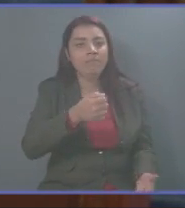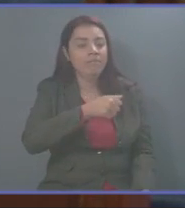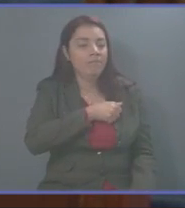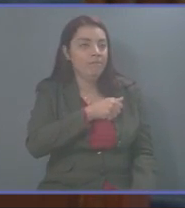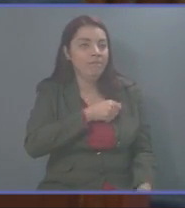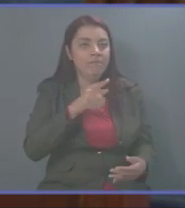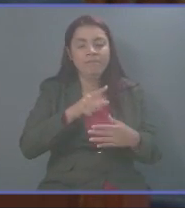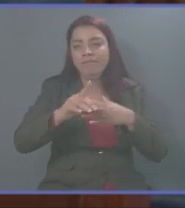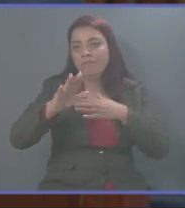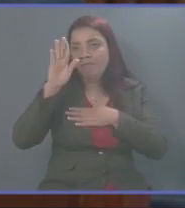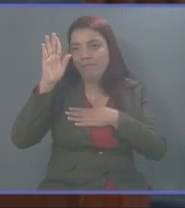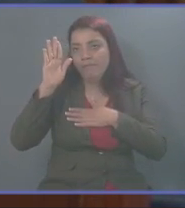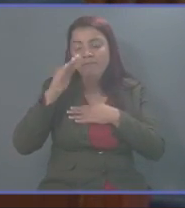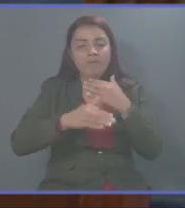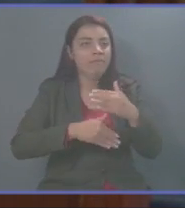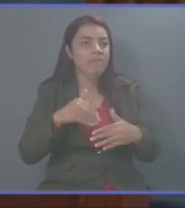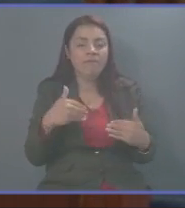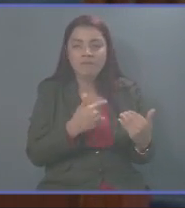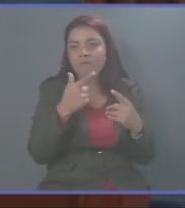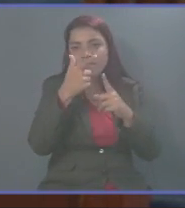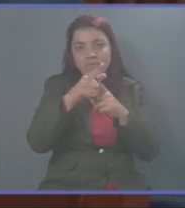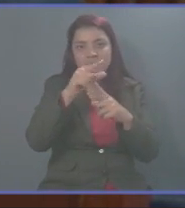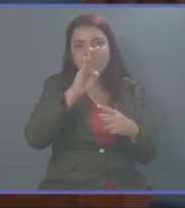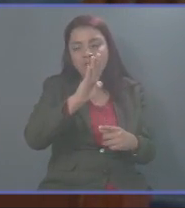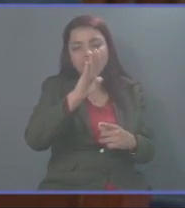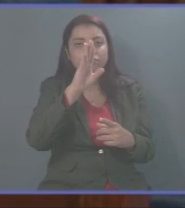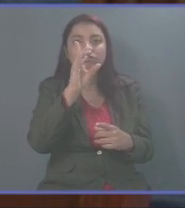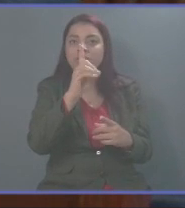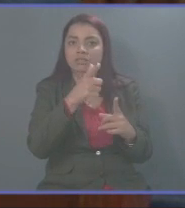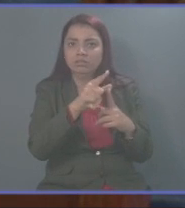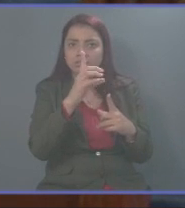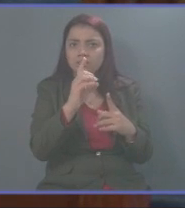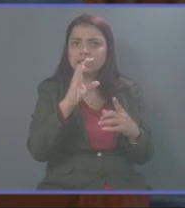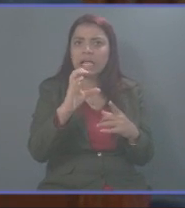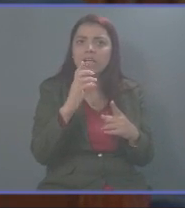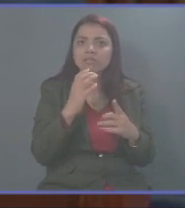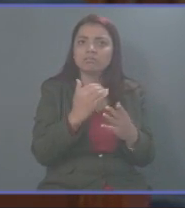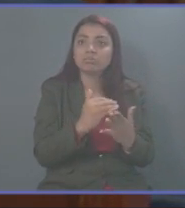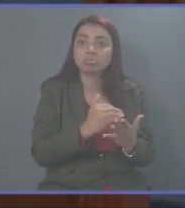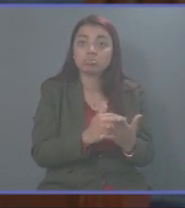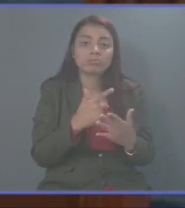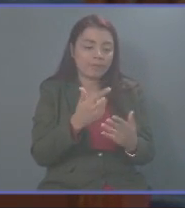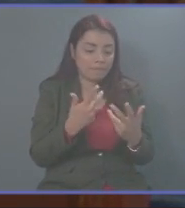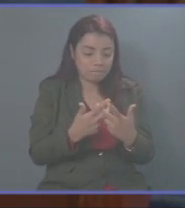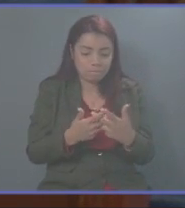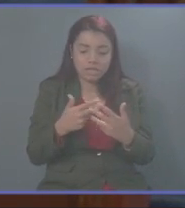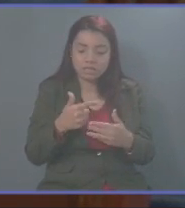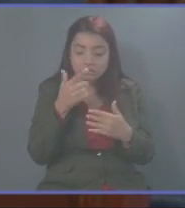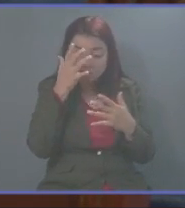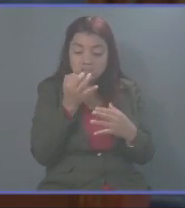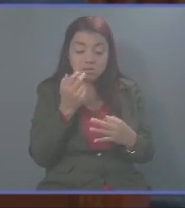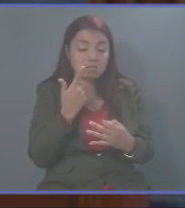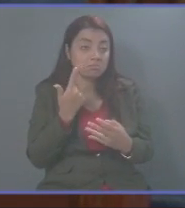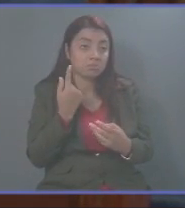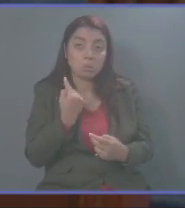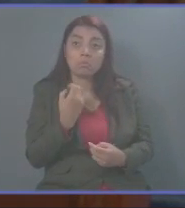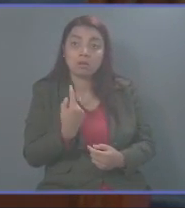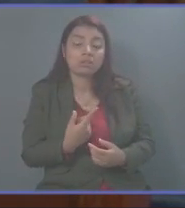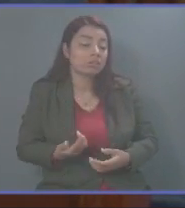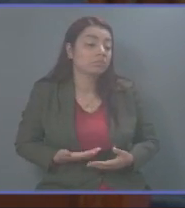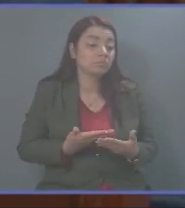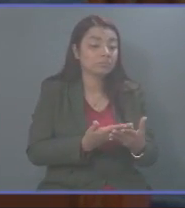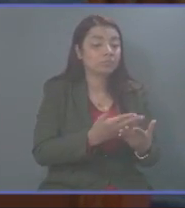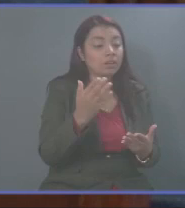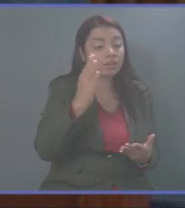de cumplir con las obligaciones establecidas en los literales B y C del inciso anterior. Los generadores que decidan no entregar sus residuos al